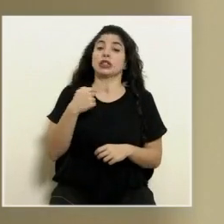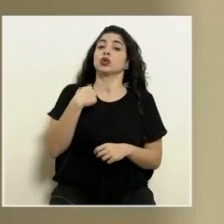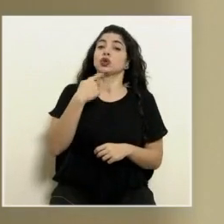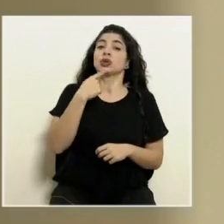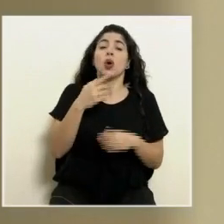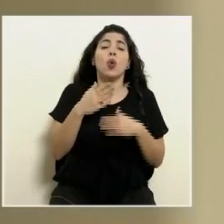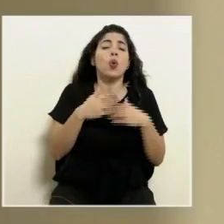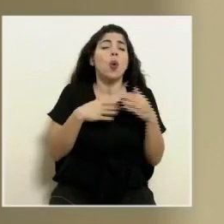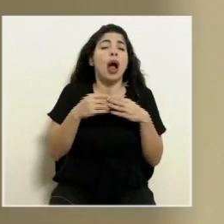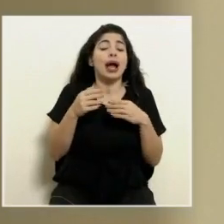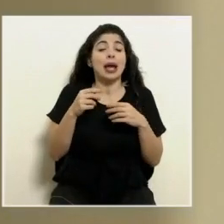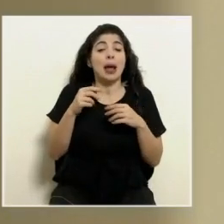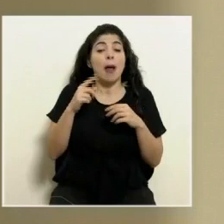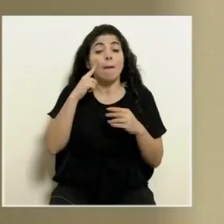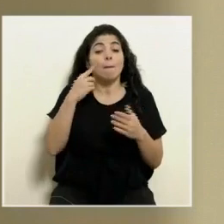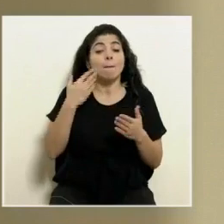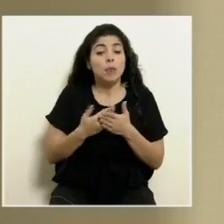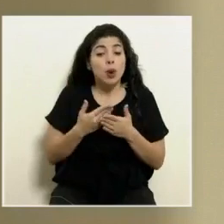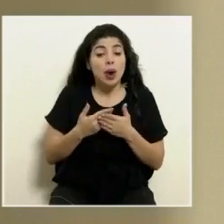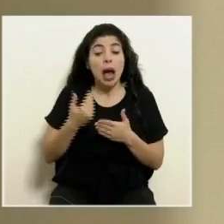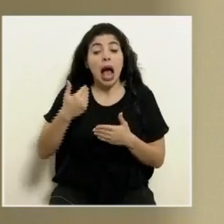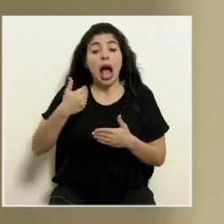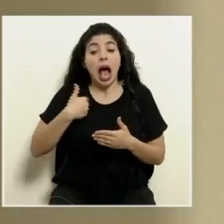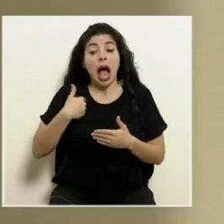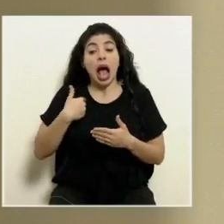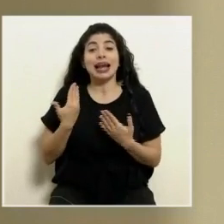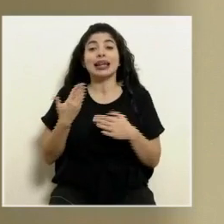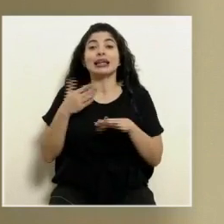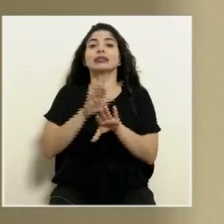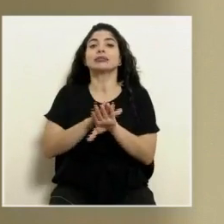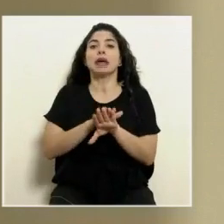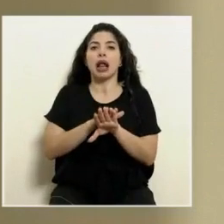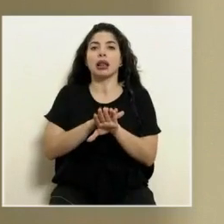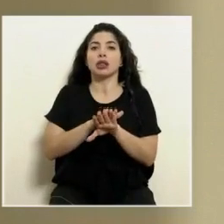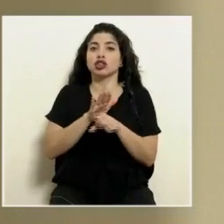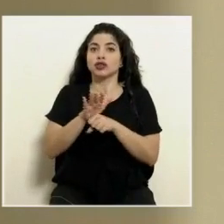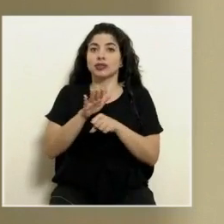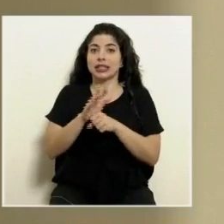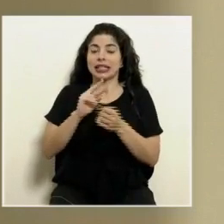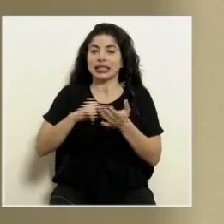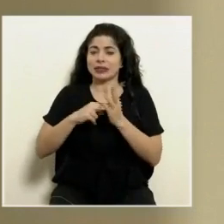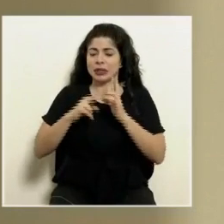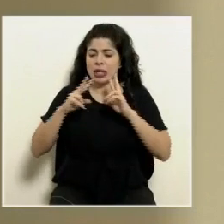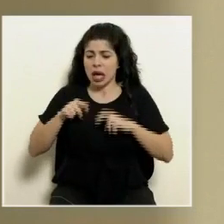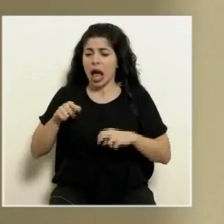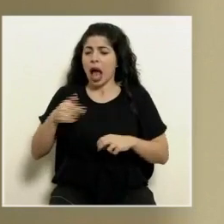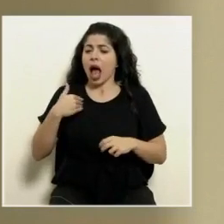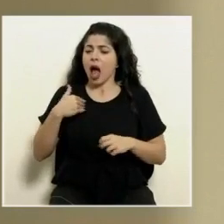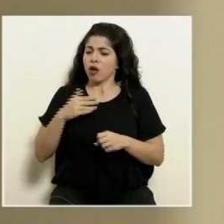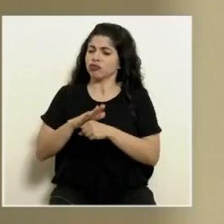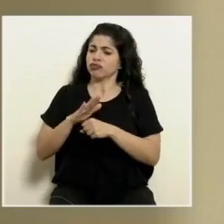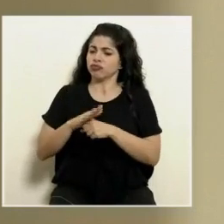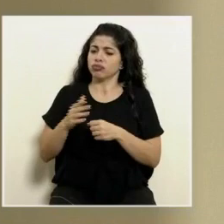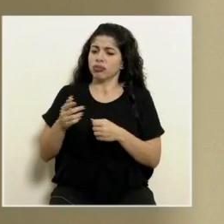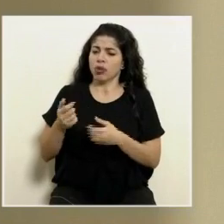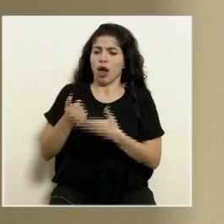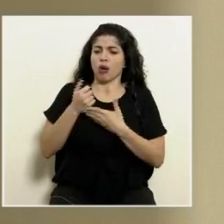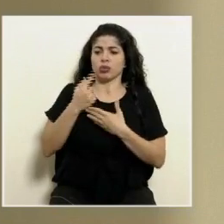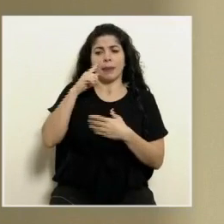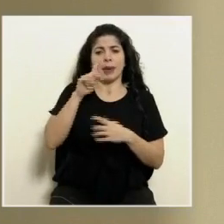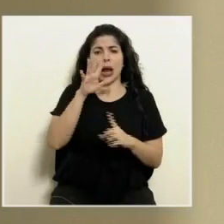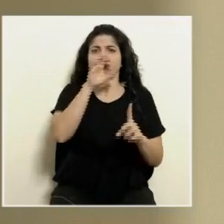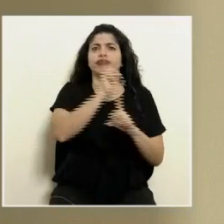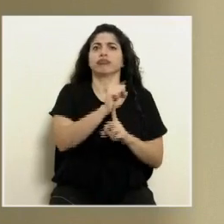que cualquier prueba que tenga un respaldo suficiente para decir que tiene una capacidad de detectar las pruebas, los pacientes positivos